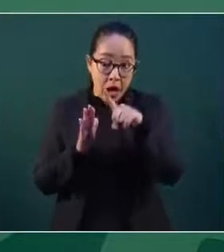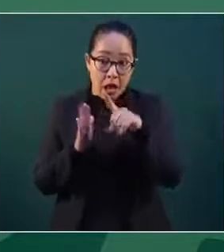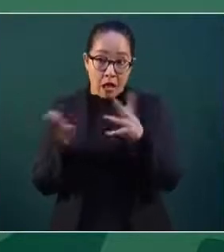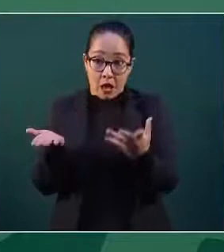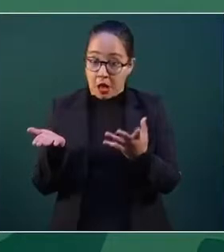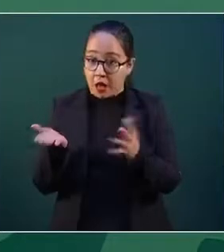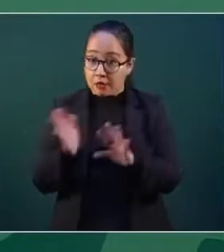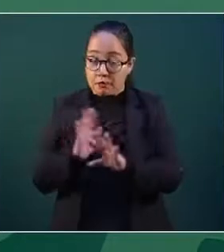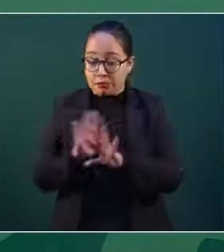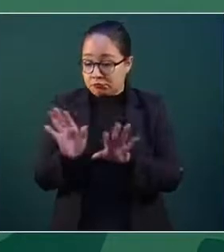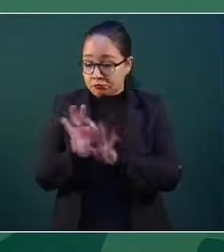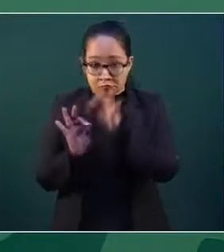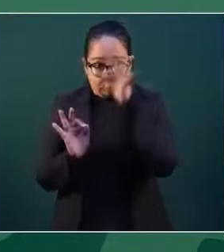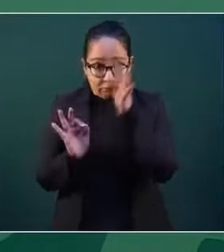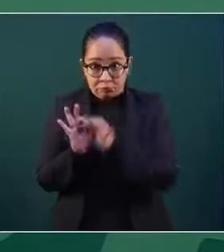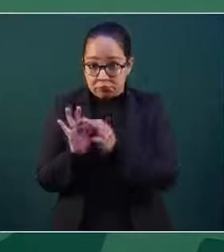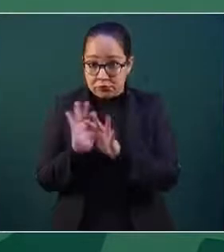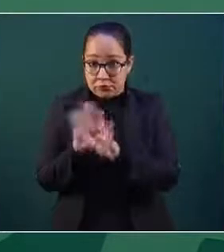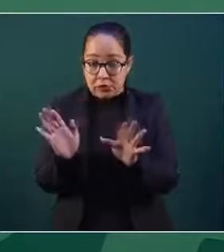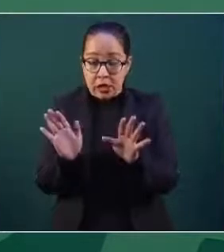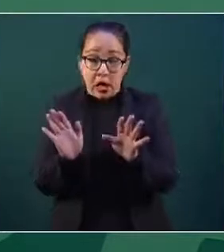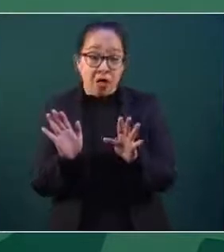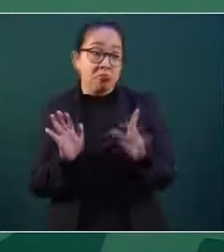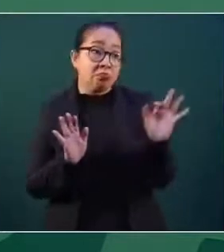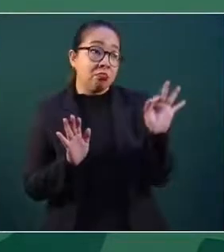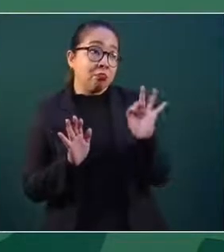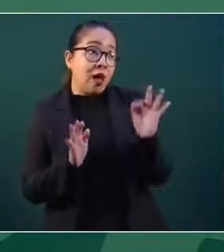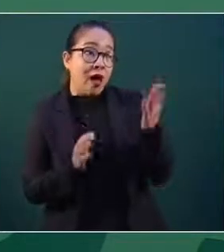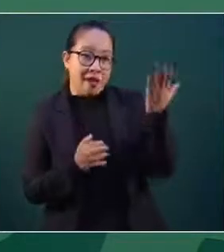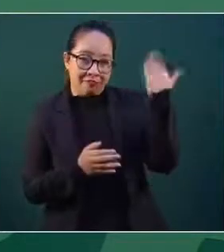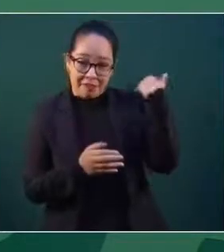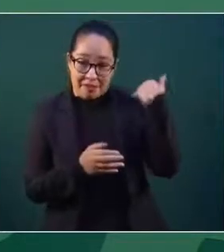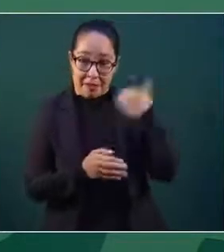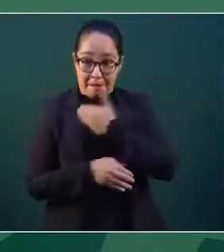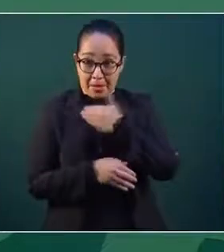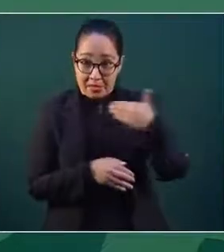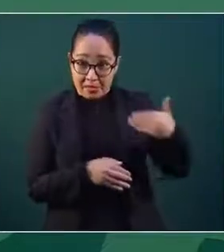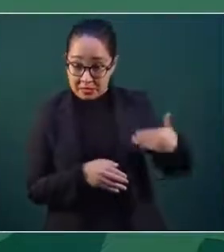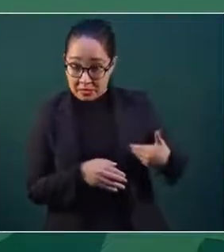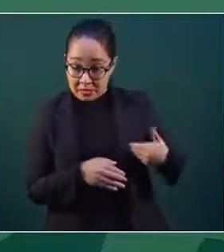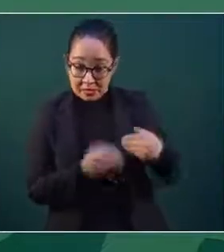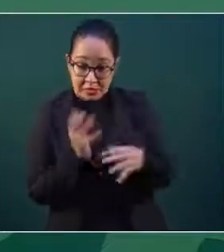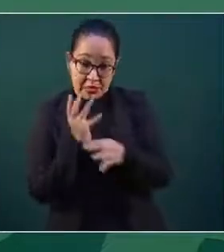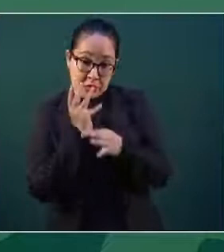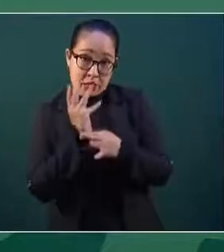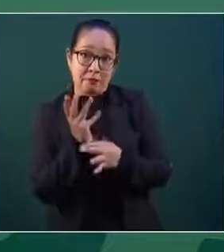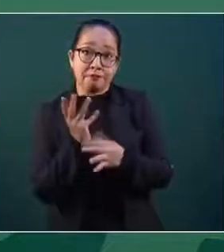mandato, de que el presidente puede ser